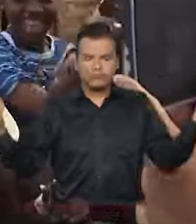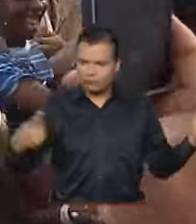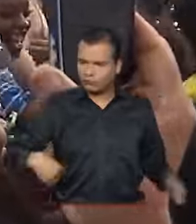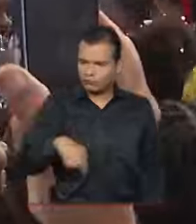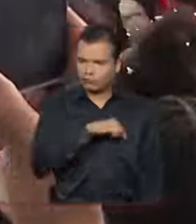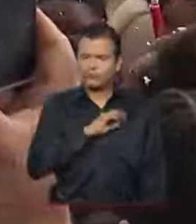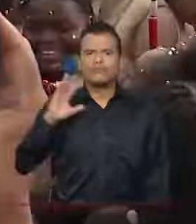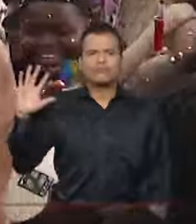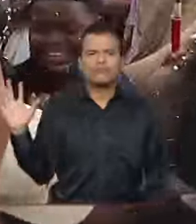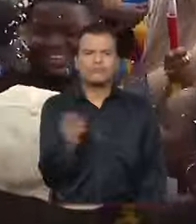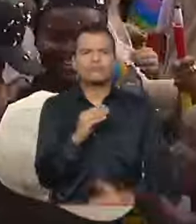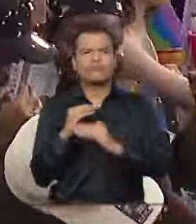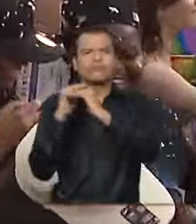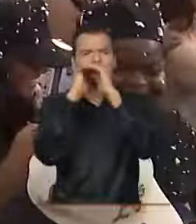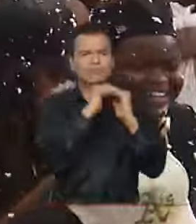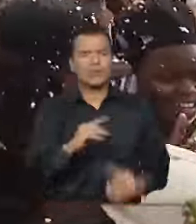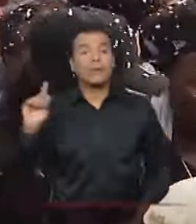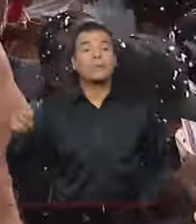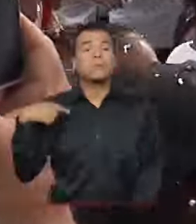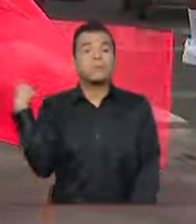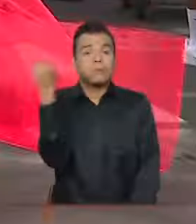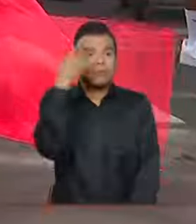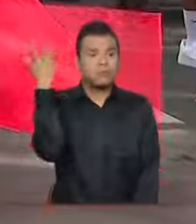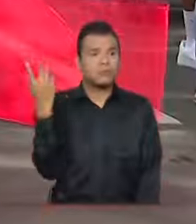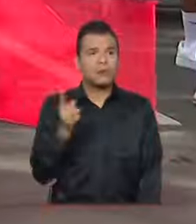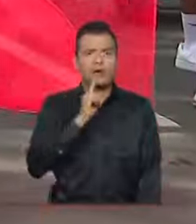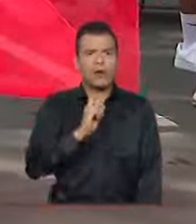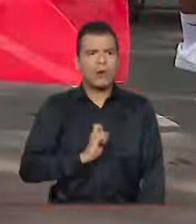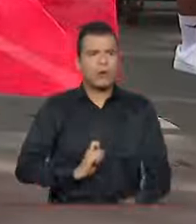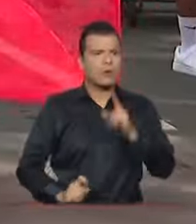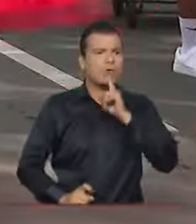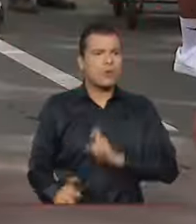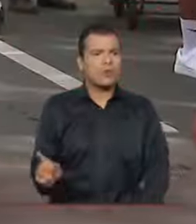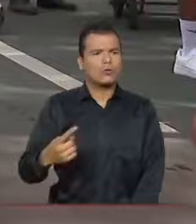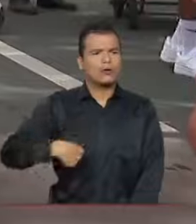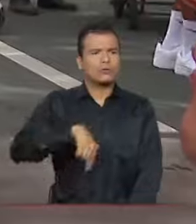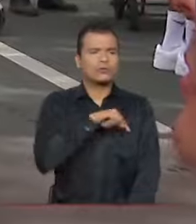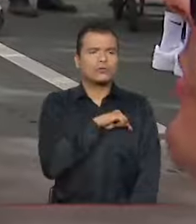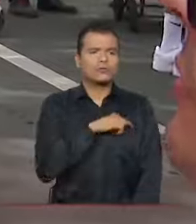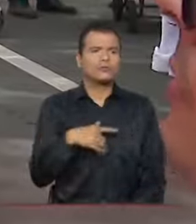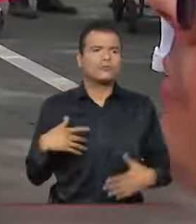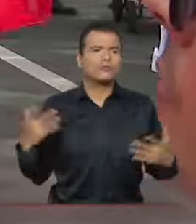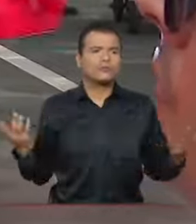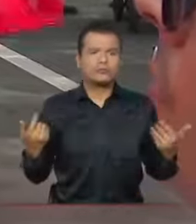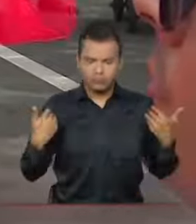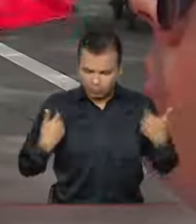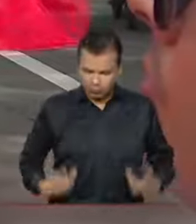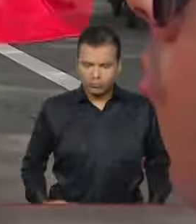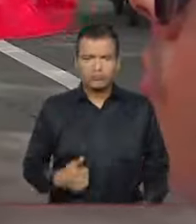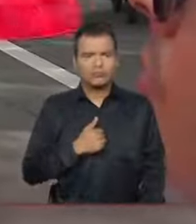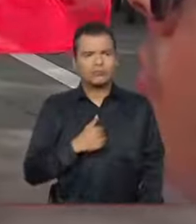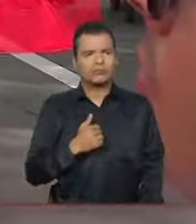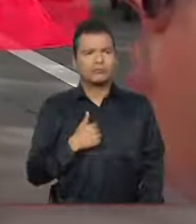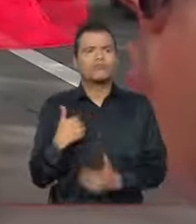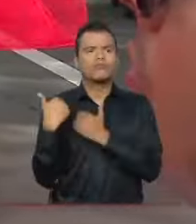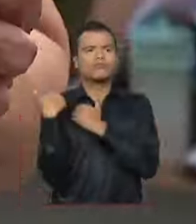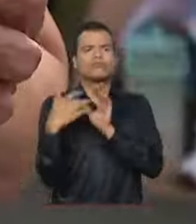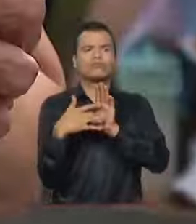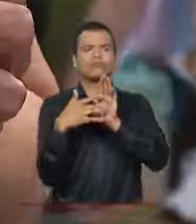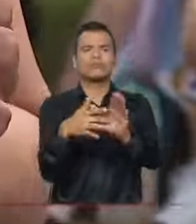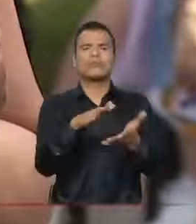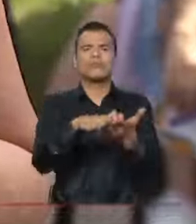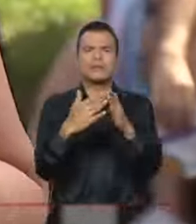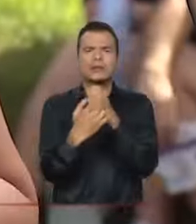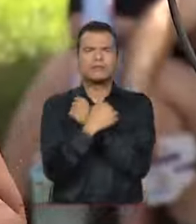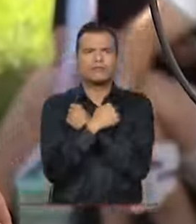iguales". Mucho odio inculcado hacia nosotras y nosotros, pero la respuesta es esta de nosotros, con paz, amor, mediación. Quiero